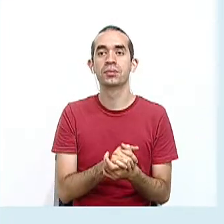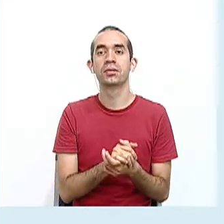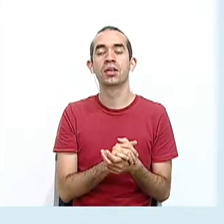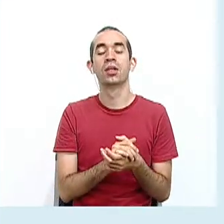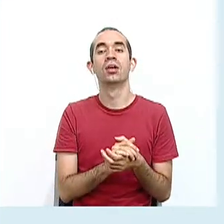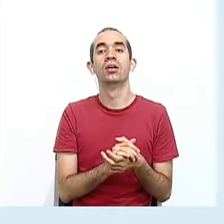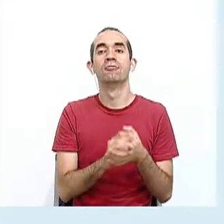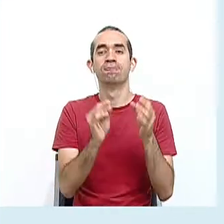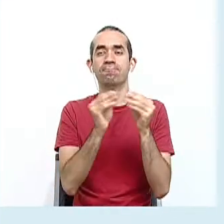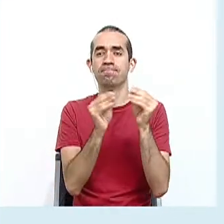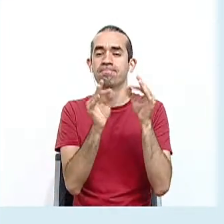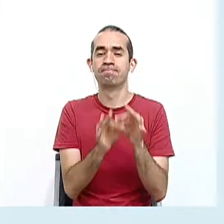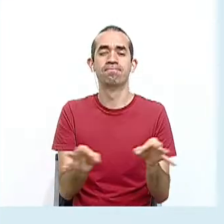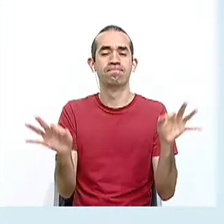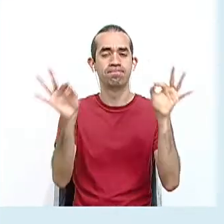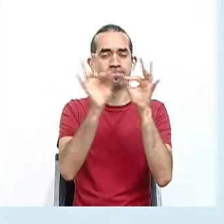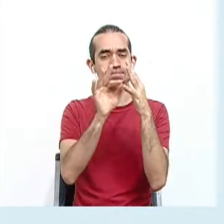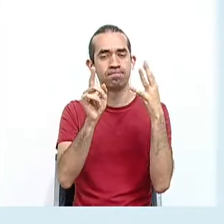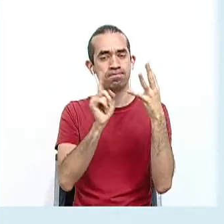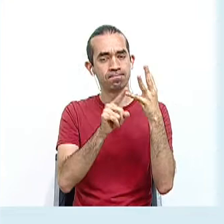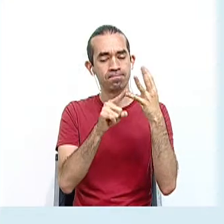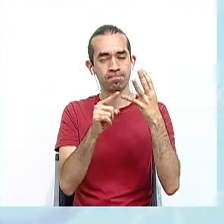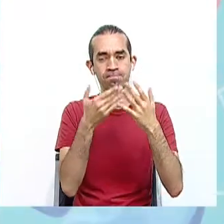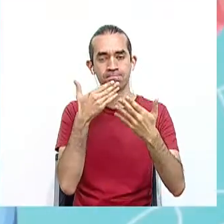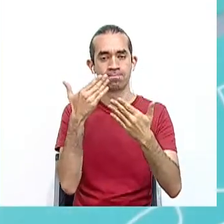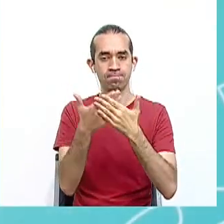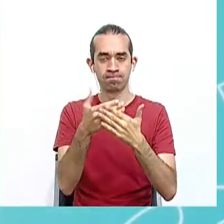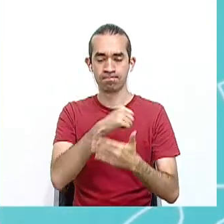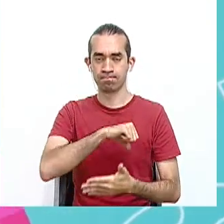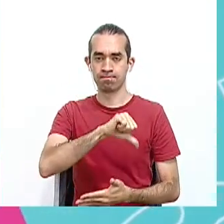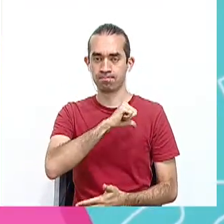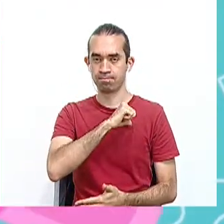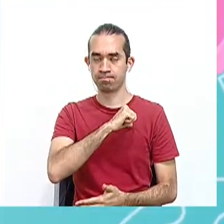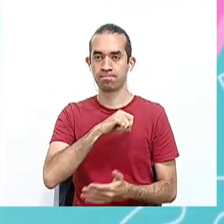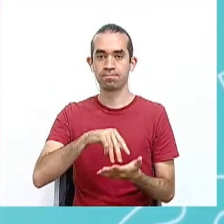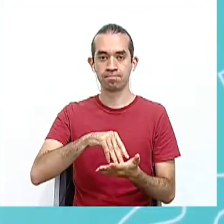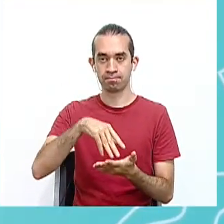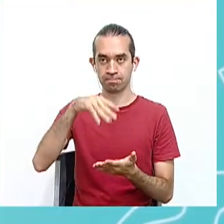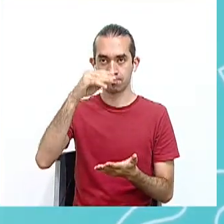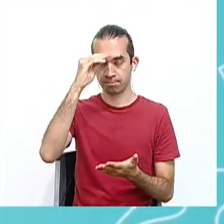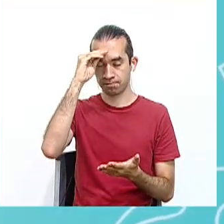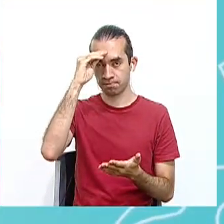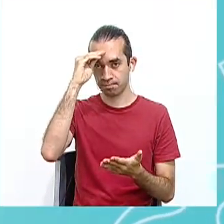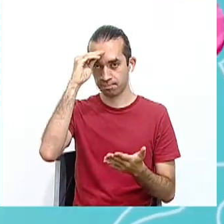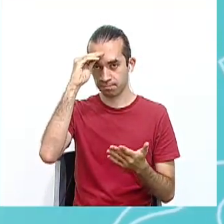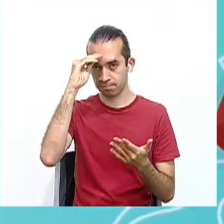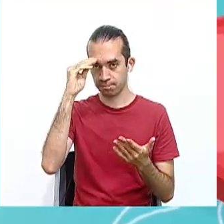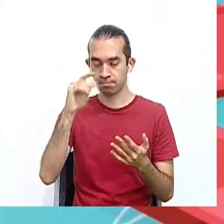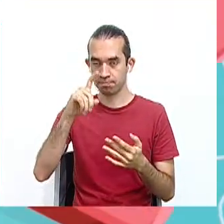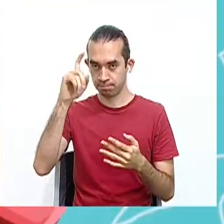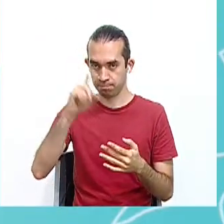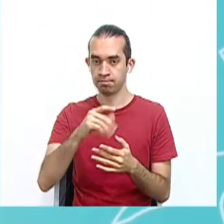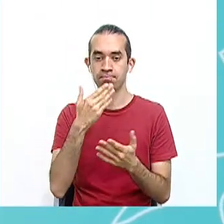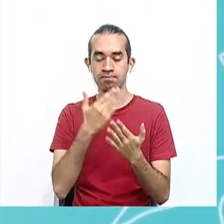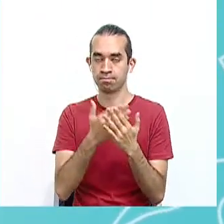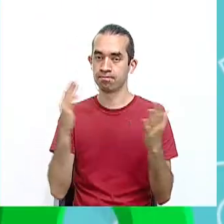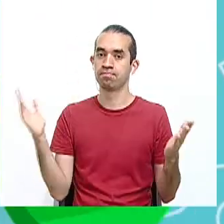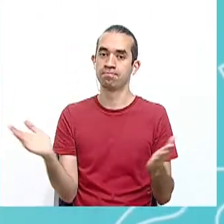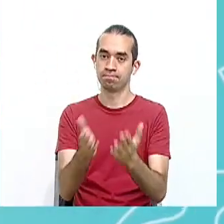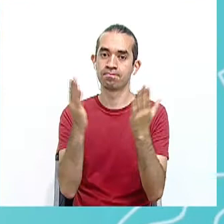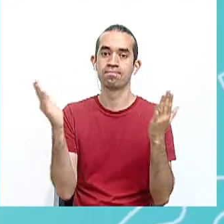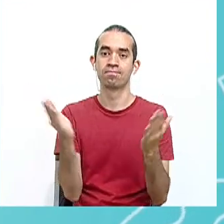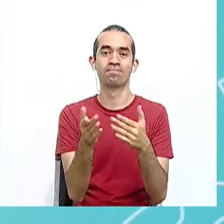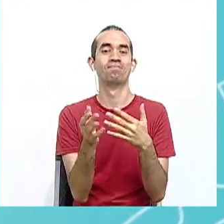sobre todo, lo más importante, una muy buena actitud. No podemos aprender jóvenes sino tener una buena motivación, así que, a